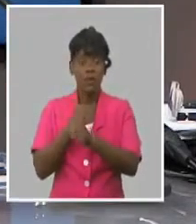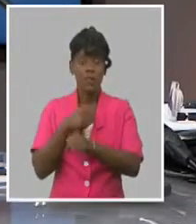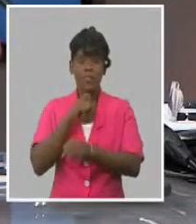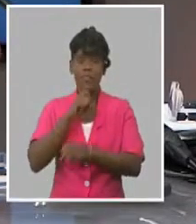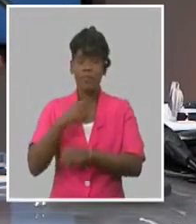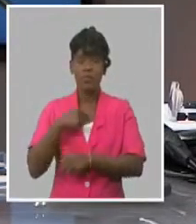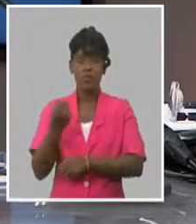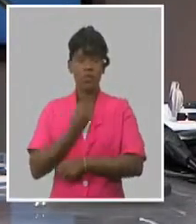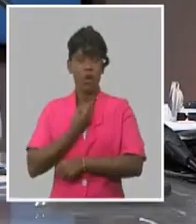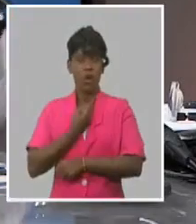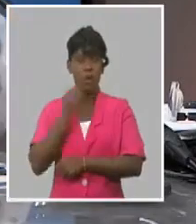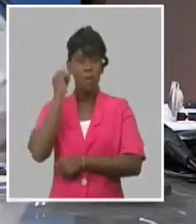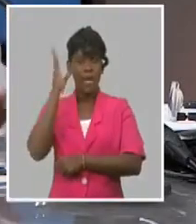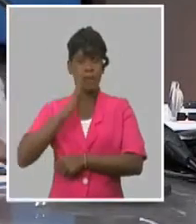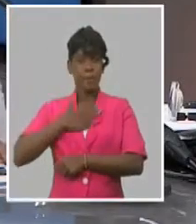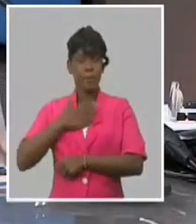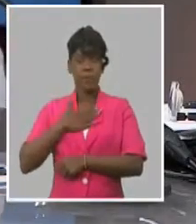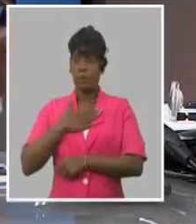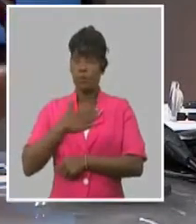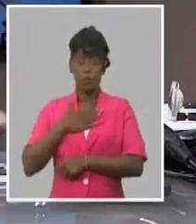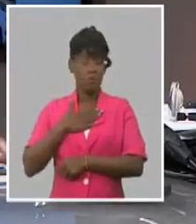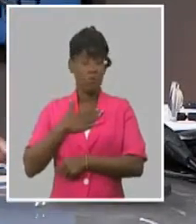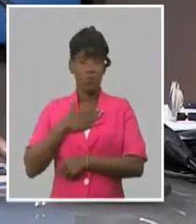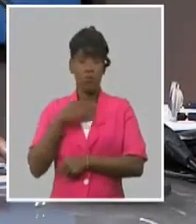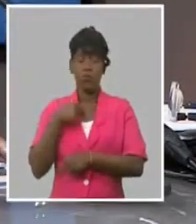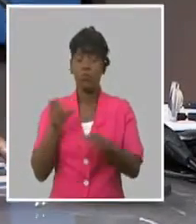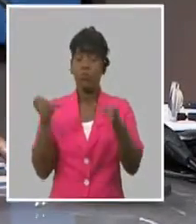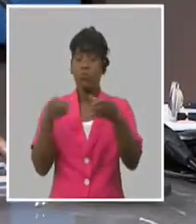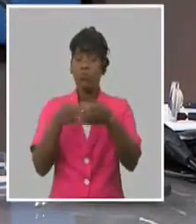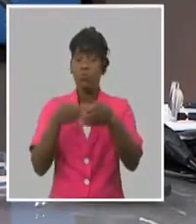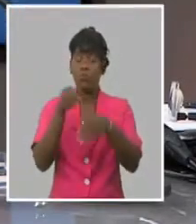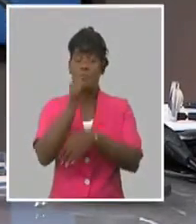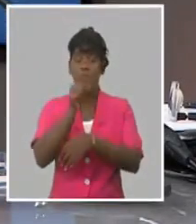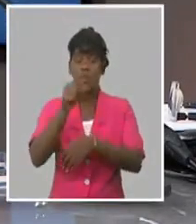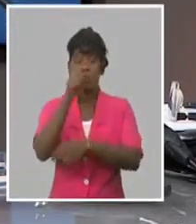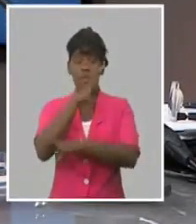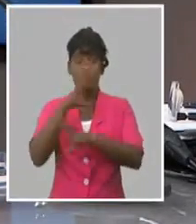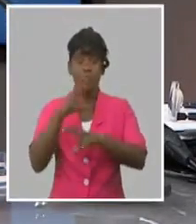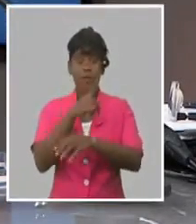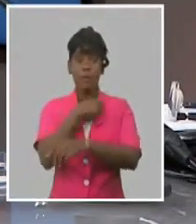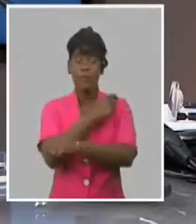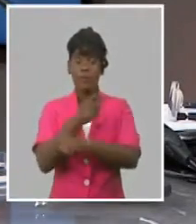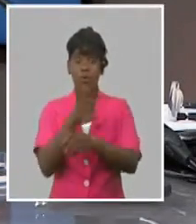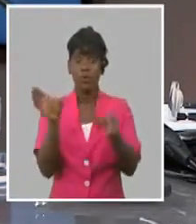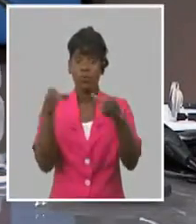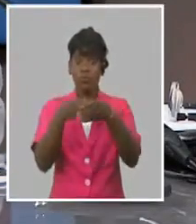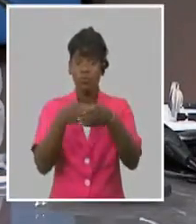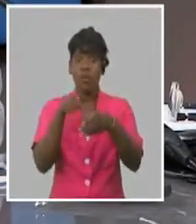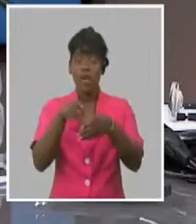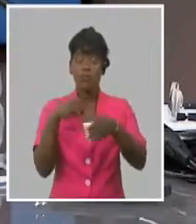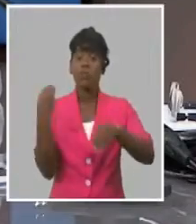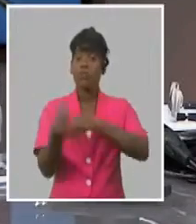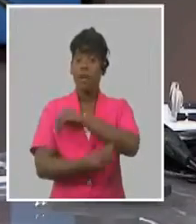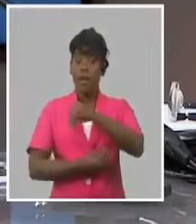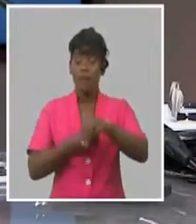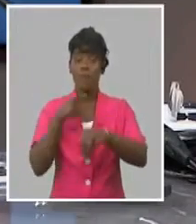que en cualquier sociedad hacer una reforma de salario es compleja. Y nosotros vamos a hacer una reforma de salario más tres cosas